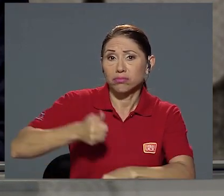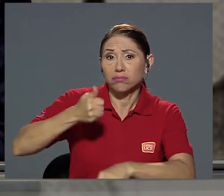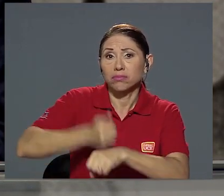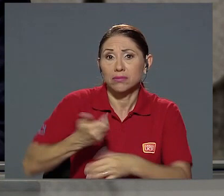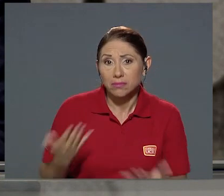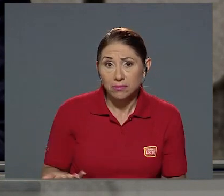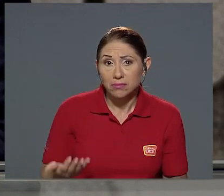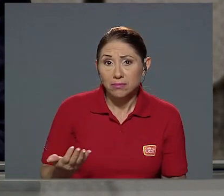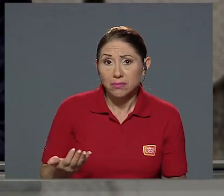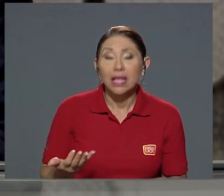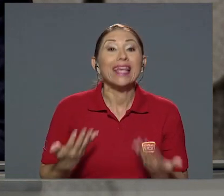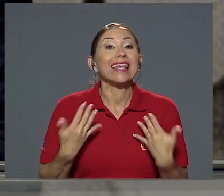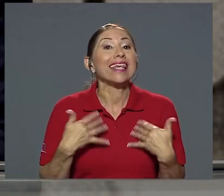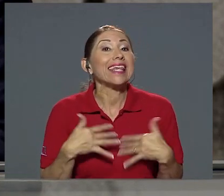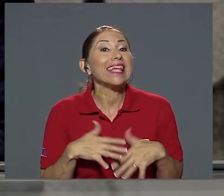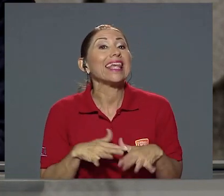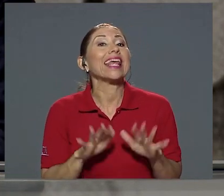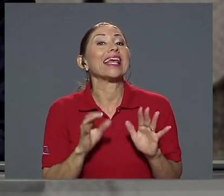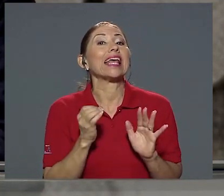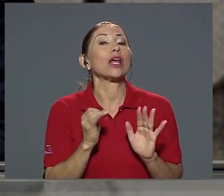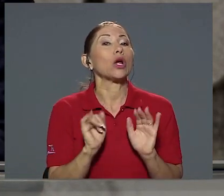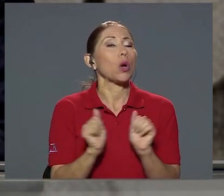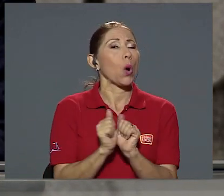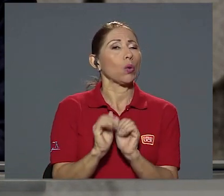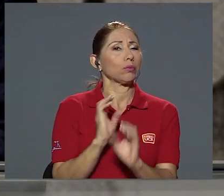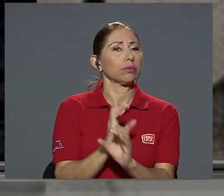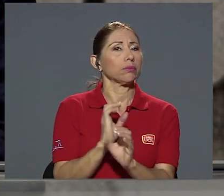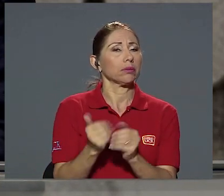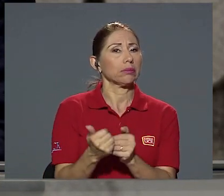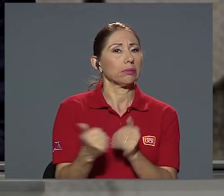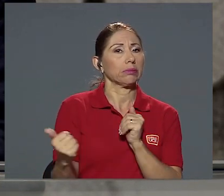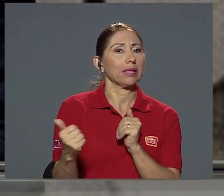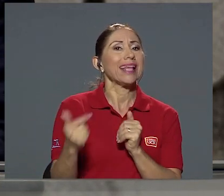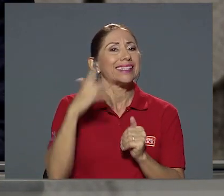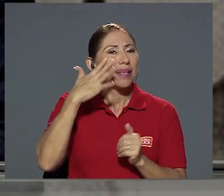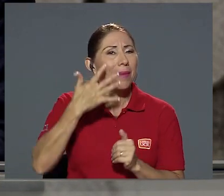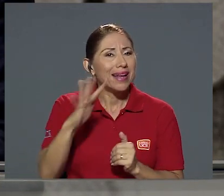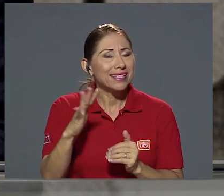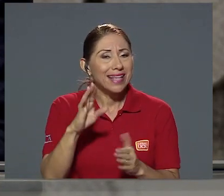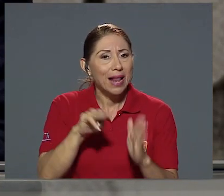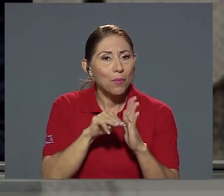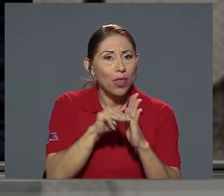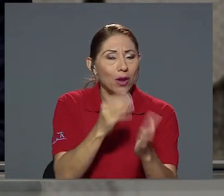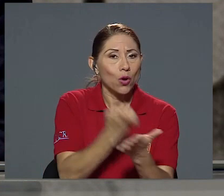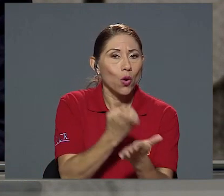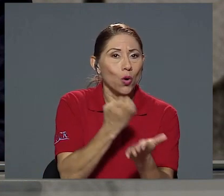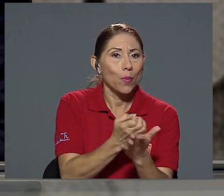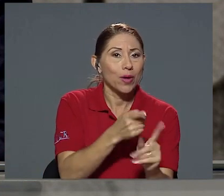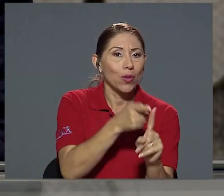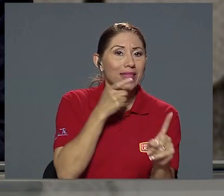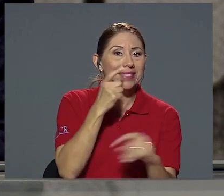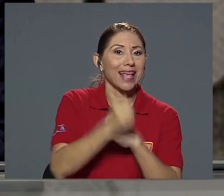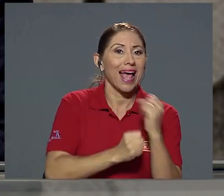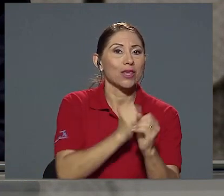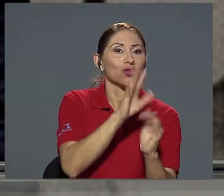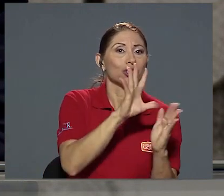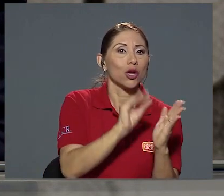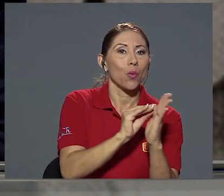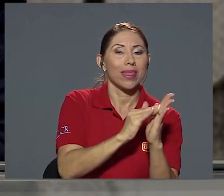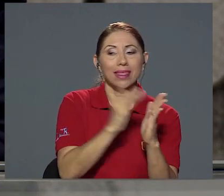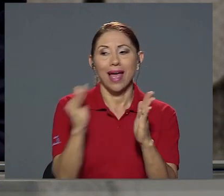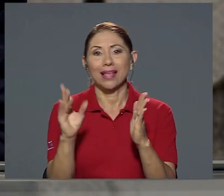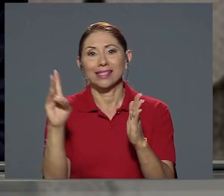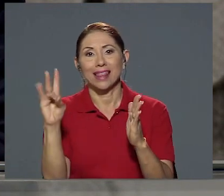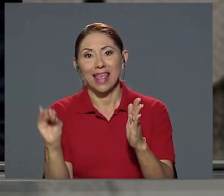manera, guardando las distancias, se parece al modelo económico que tuvimos del 50 al 70, en el sentido de que hubo